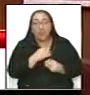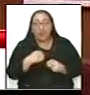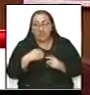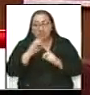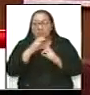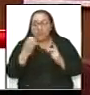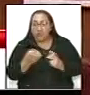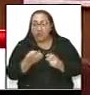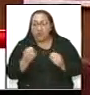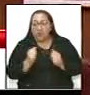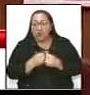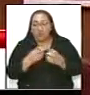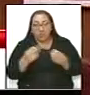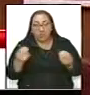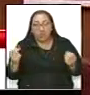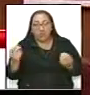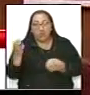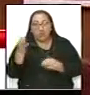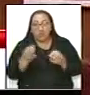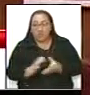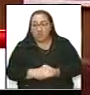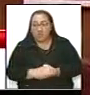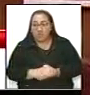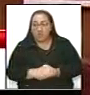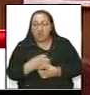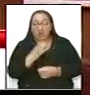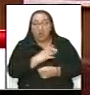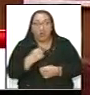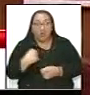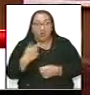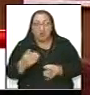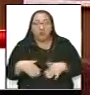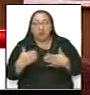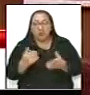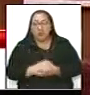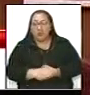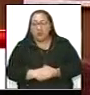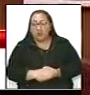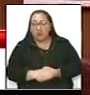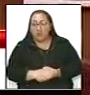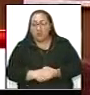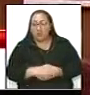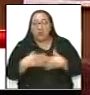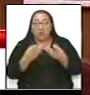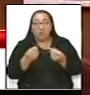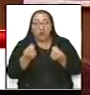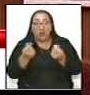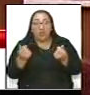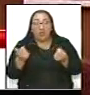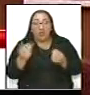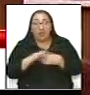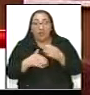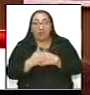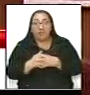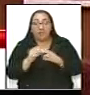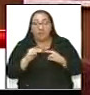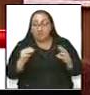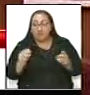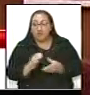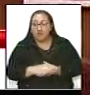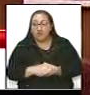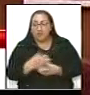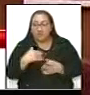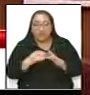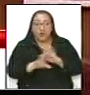Cultura, con tanto presupuesto, y el Estado, el gobierno, que da mucho dinero a los medios,